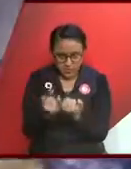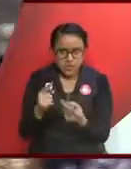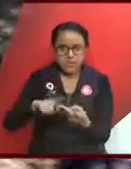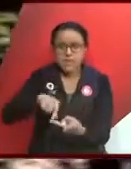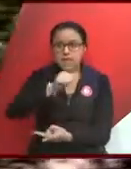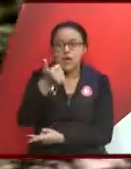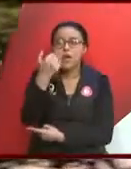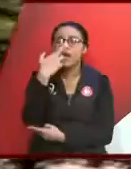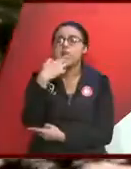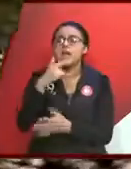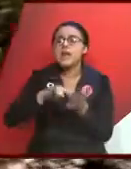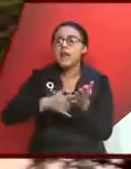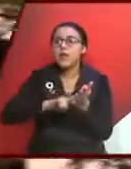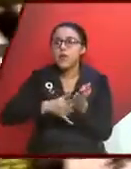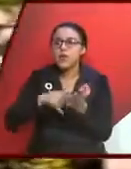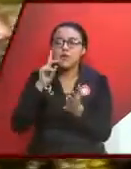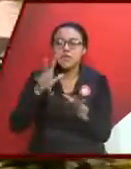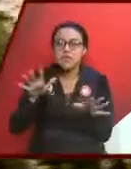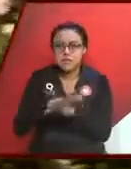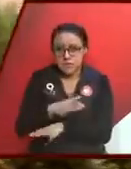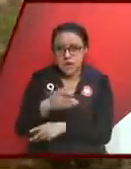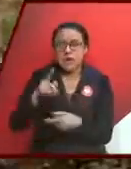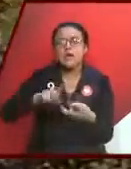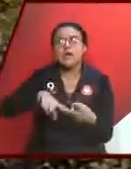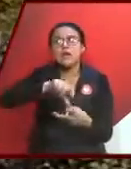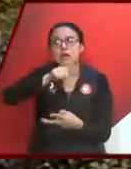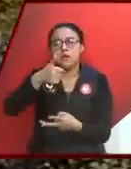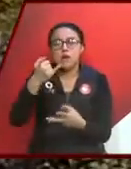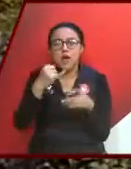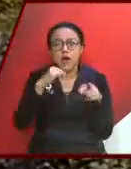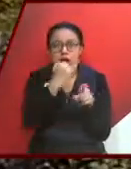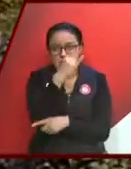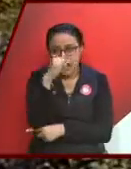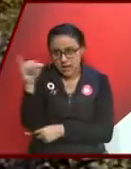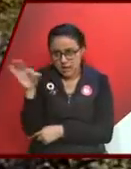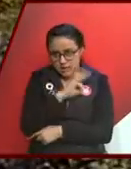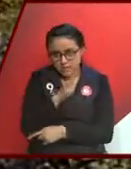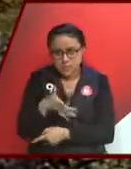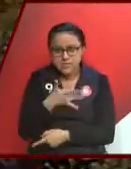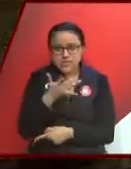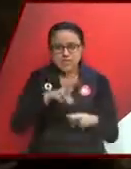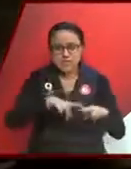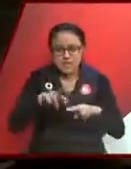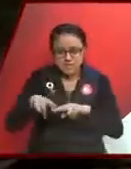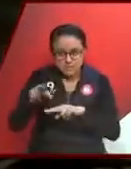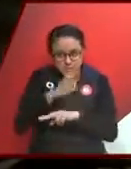tiempo y un pequeño jardín en donde los visitantes pueden disfrutar de un momento agradable.